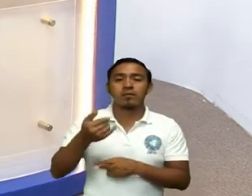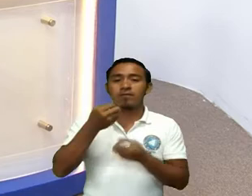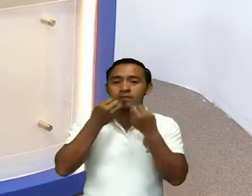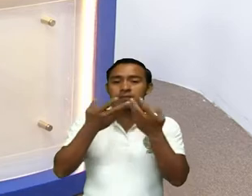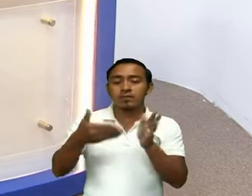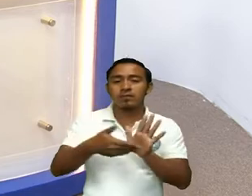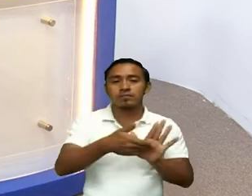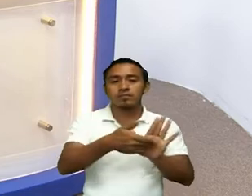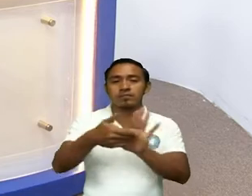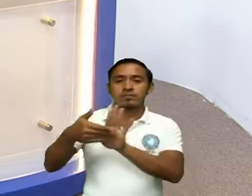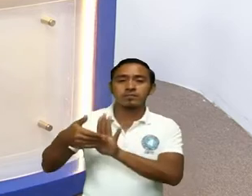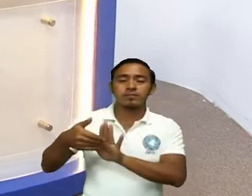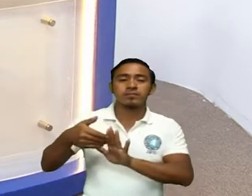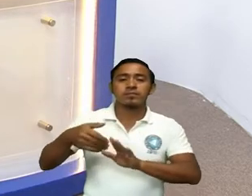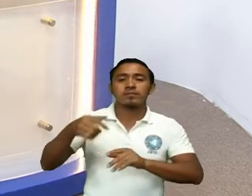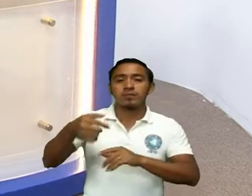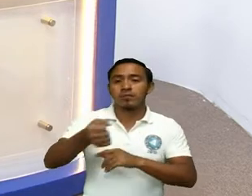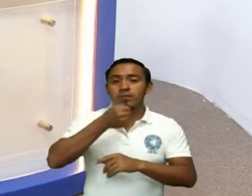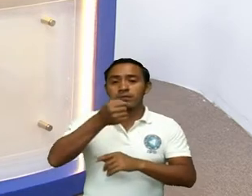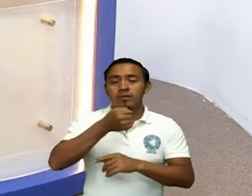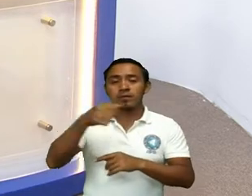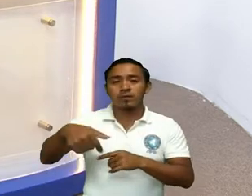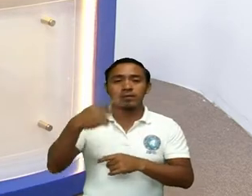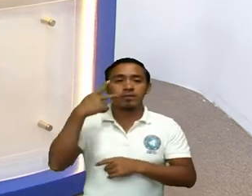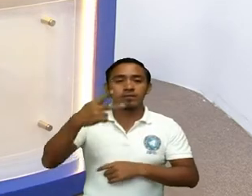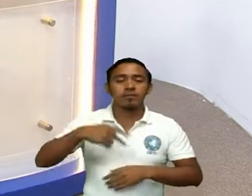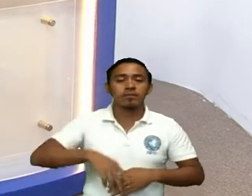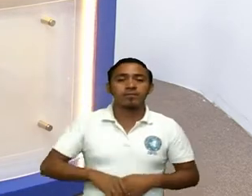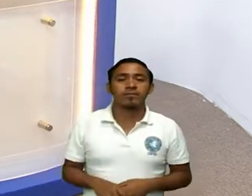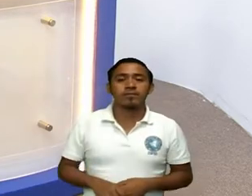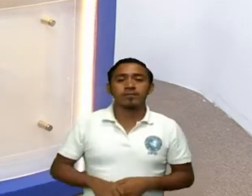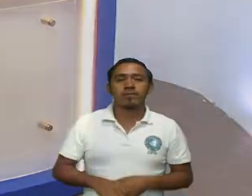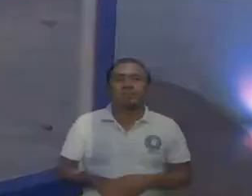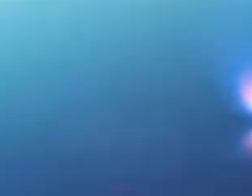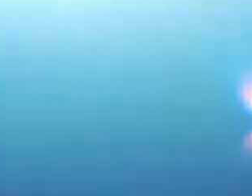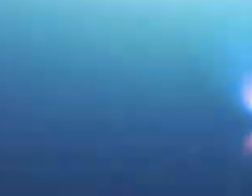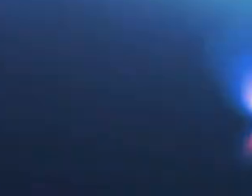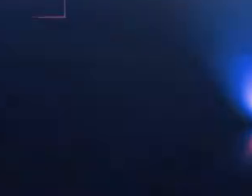noticias con los titulares de las informaciones que verán en esta edición.